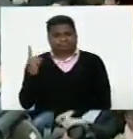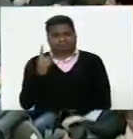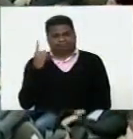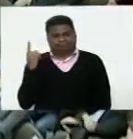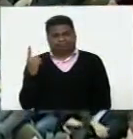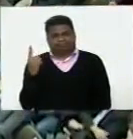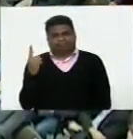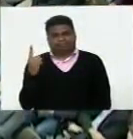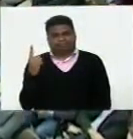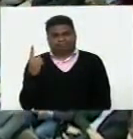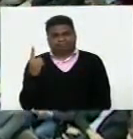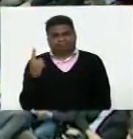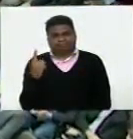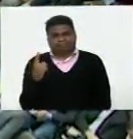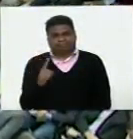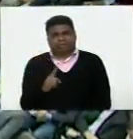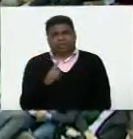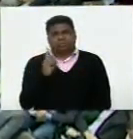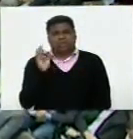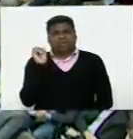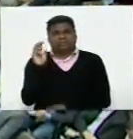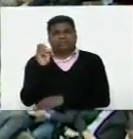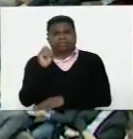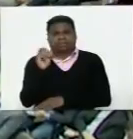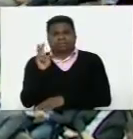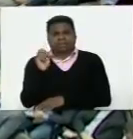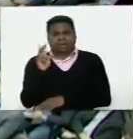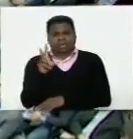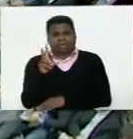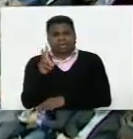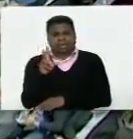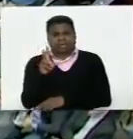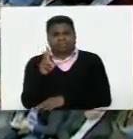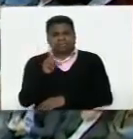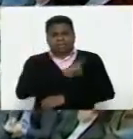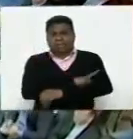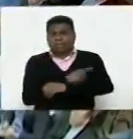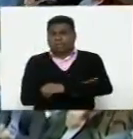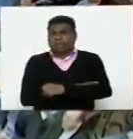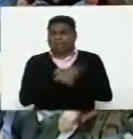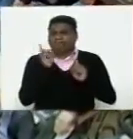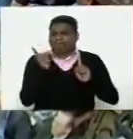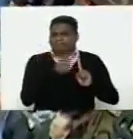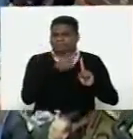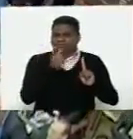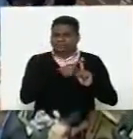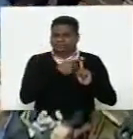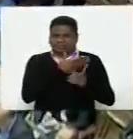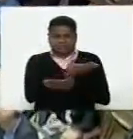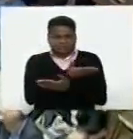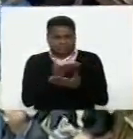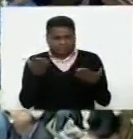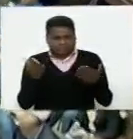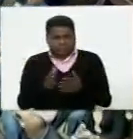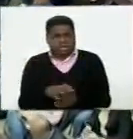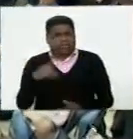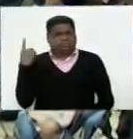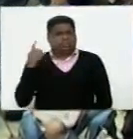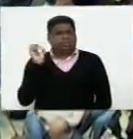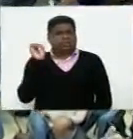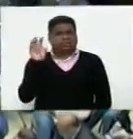Solo una asamblea emanada del poder originario, solo una